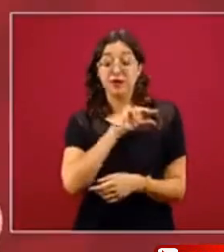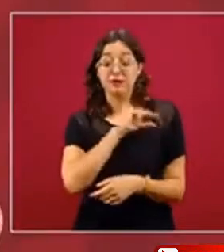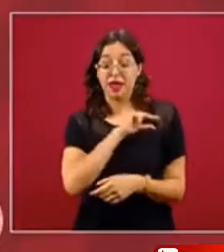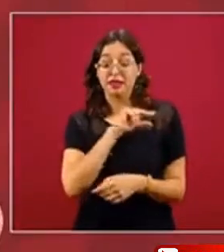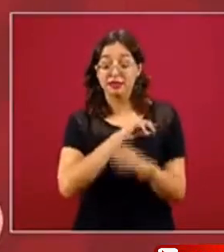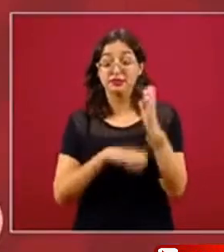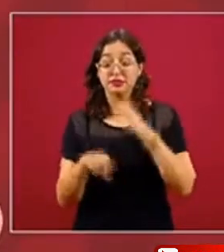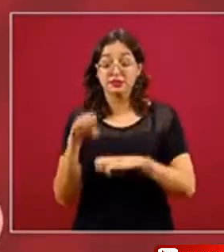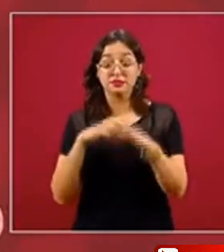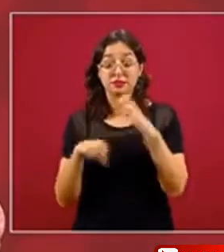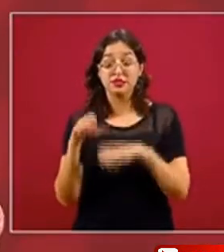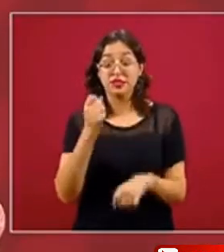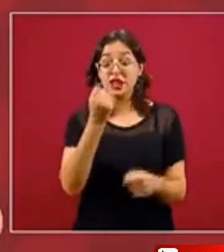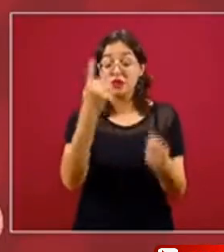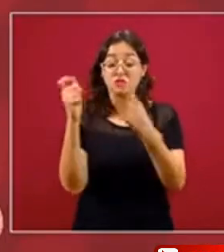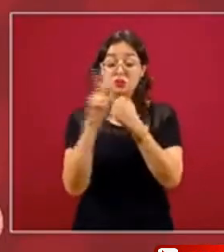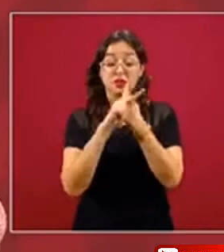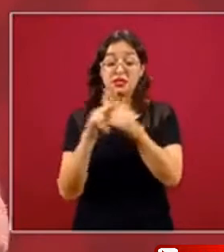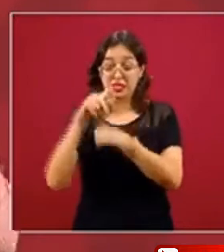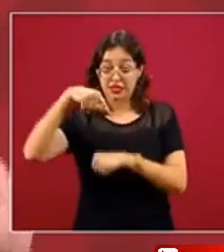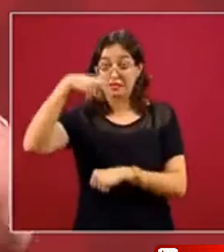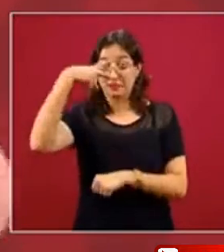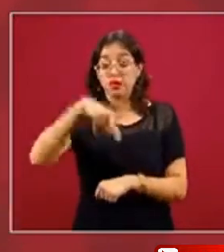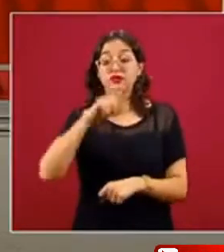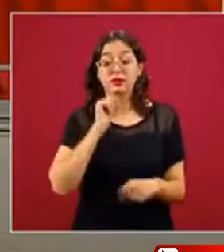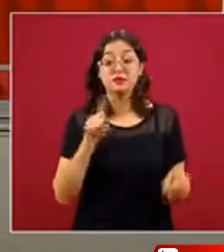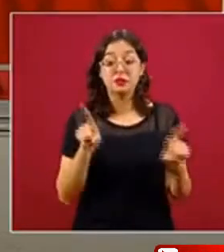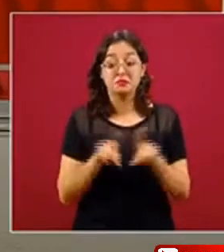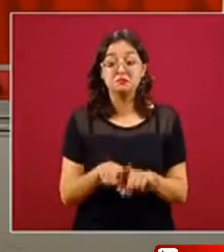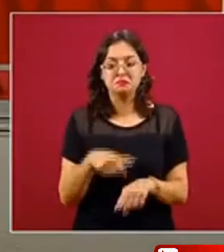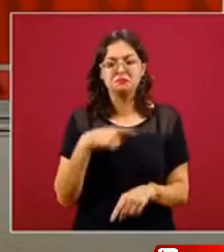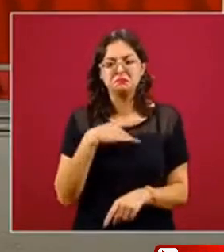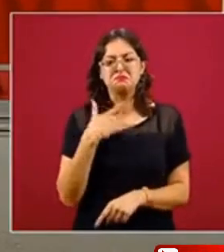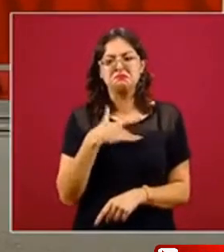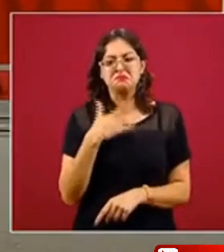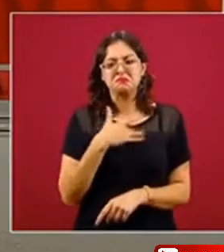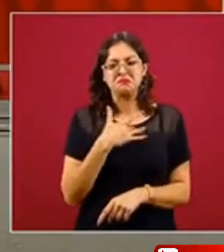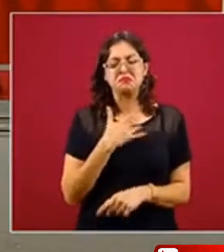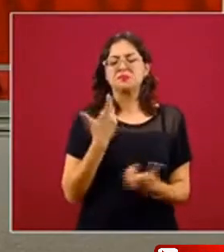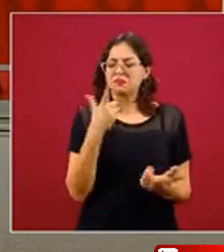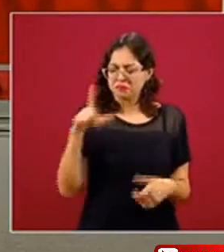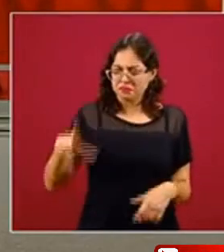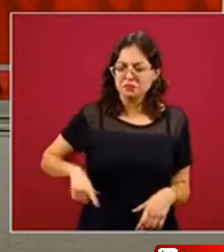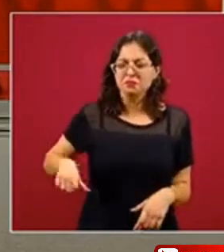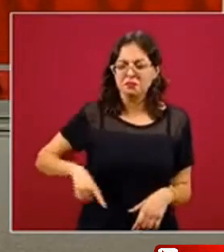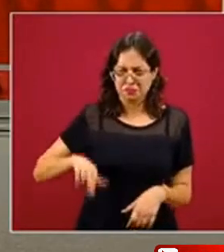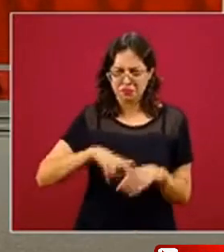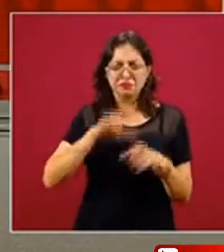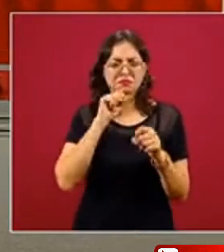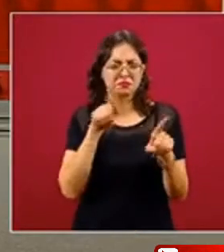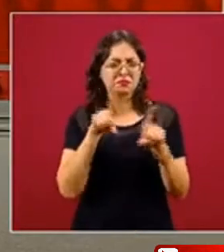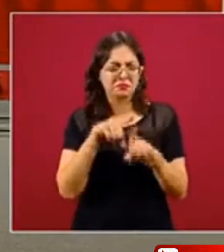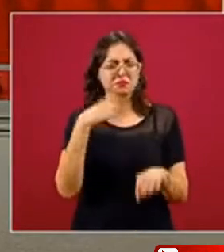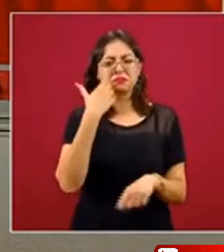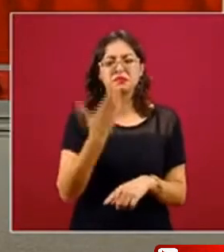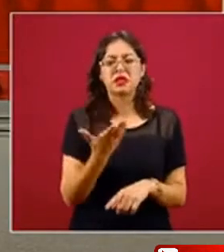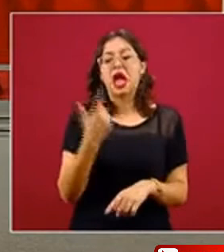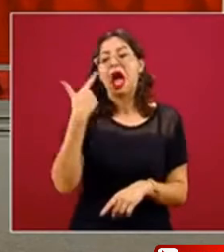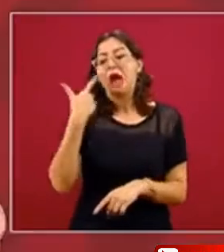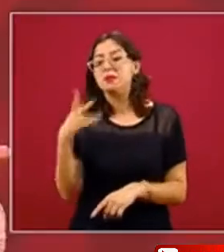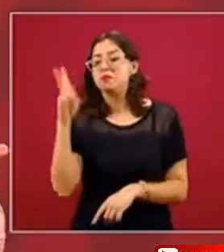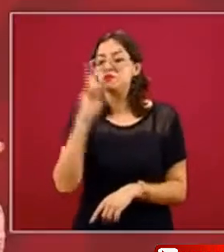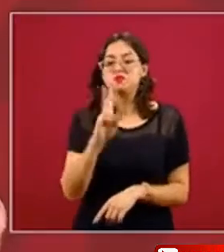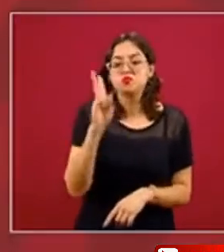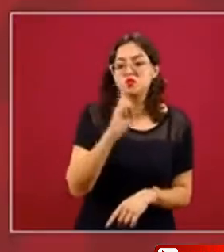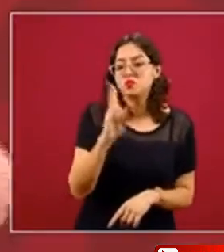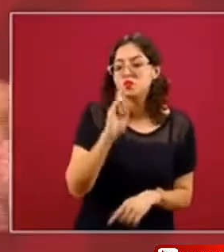ejemplo, en varios países y también aquí en México, han externado esta idea. Algunos gobiernos estatales han externado esta idea. Voy a hacer